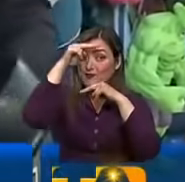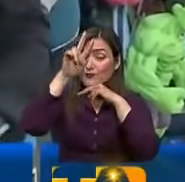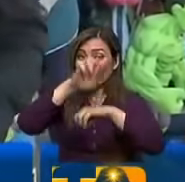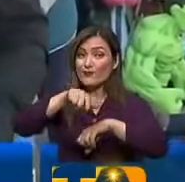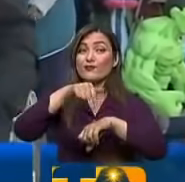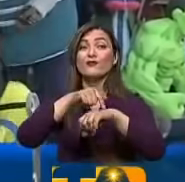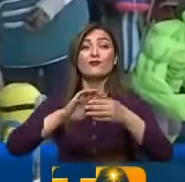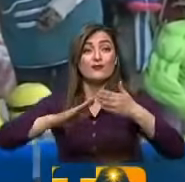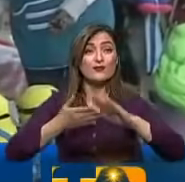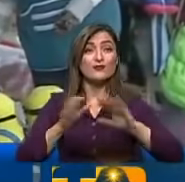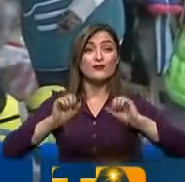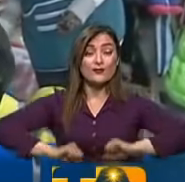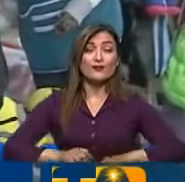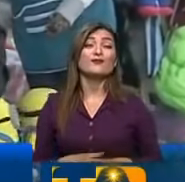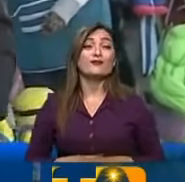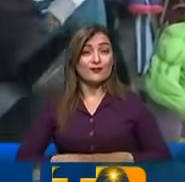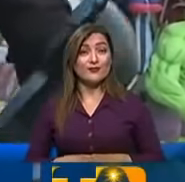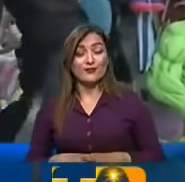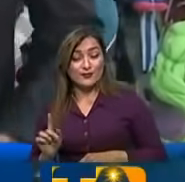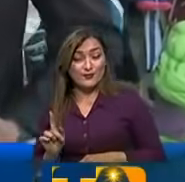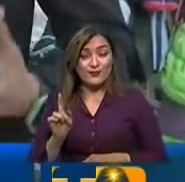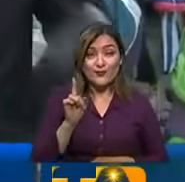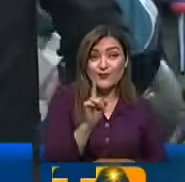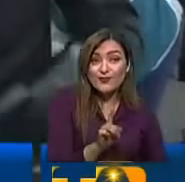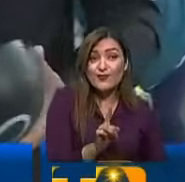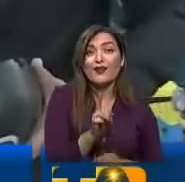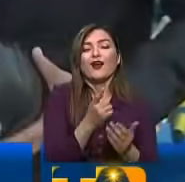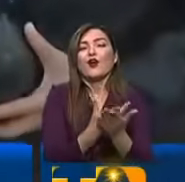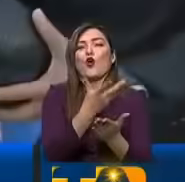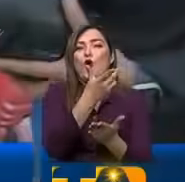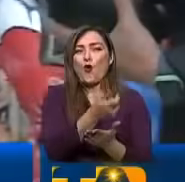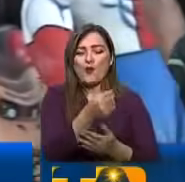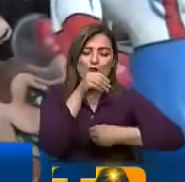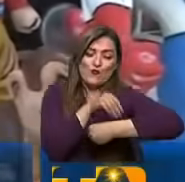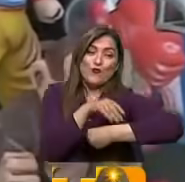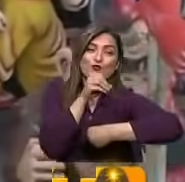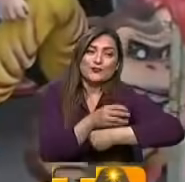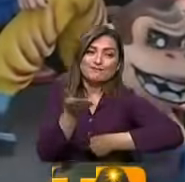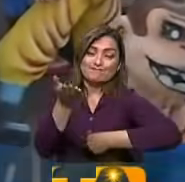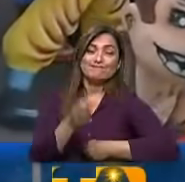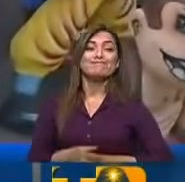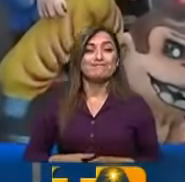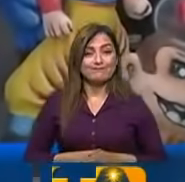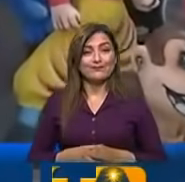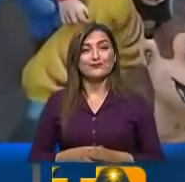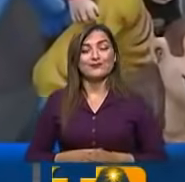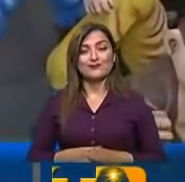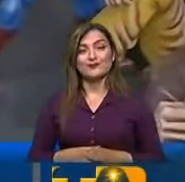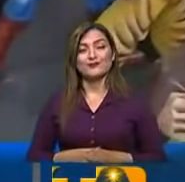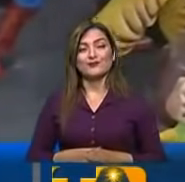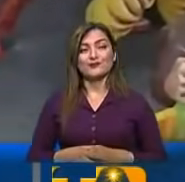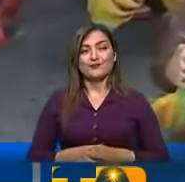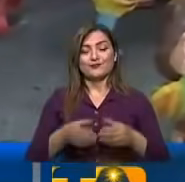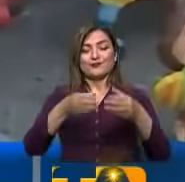de 24 horas en la comunidad, pueda acercarse hasta acá y pueda adquirir alguno de los monigotes que han preparado la